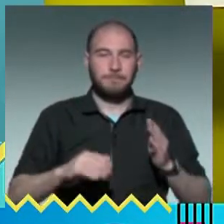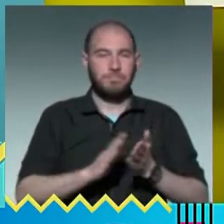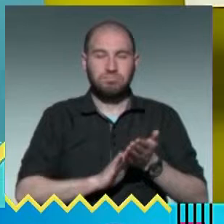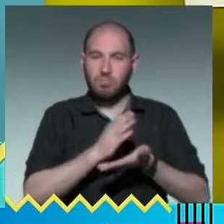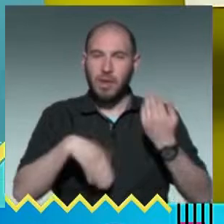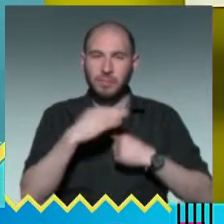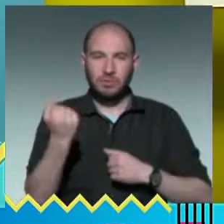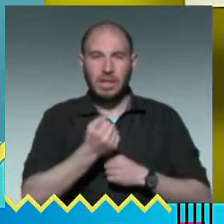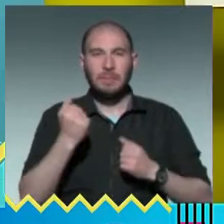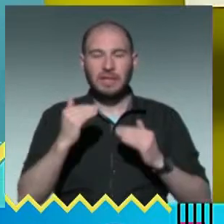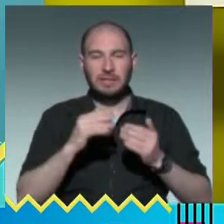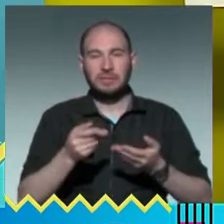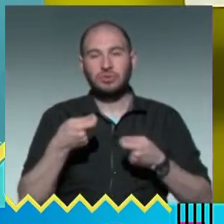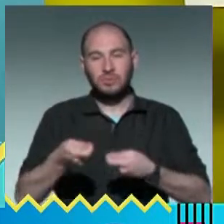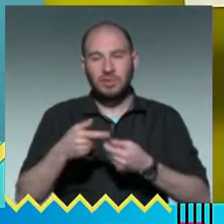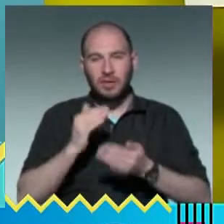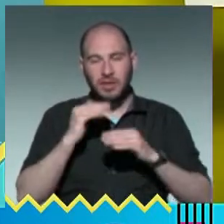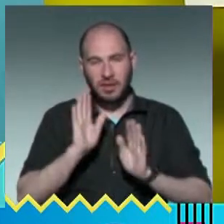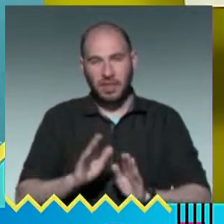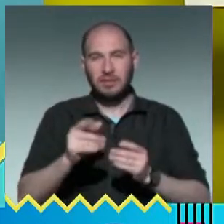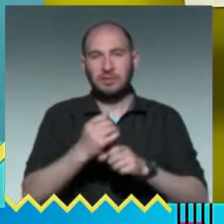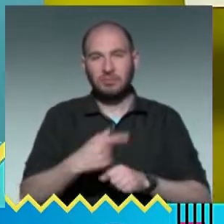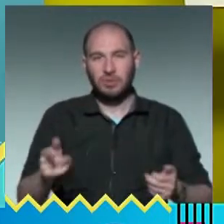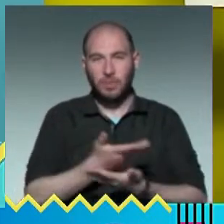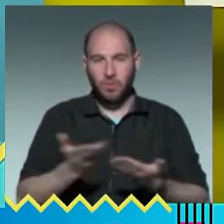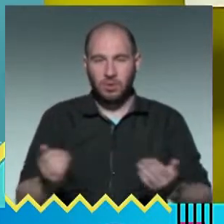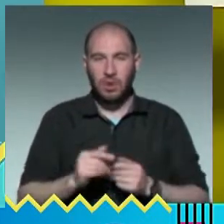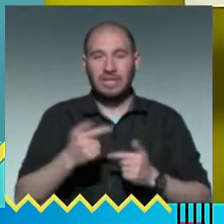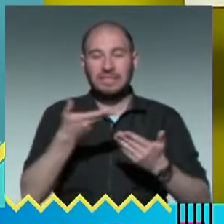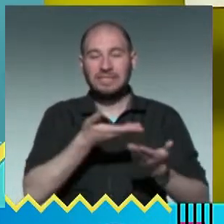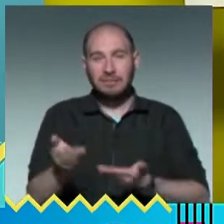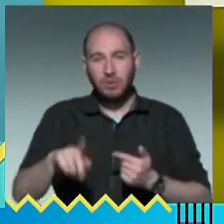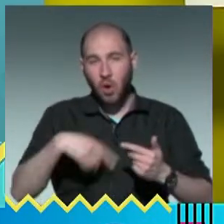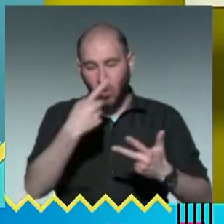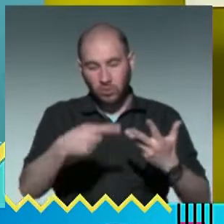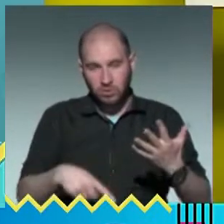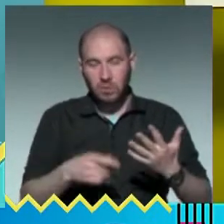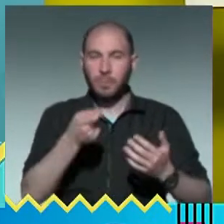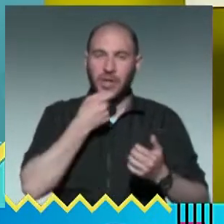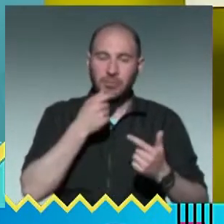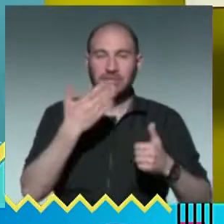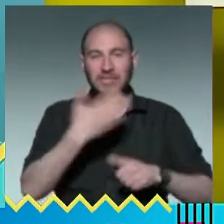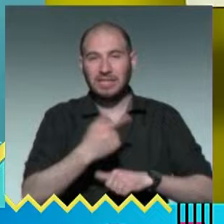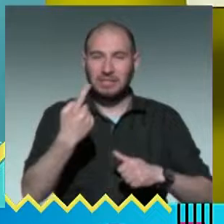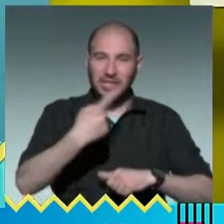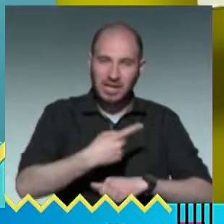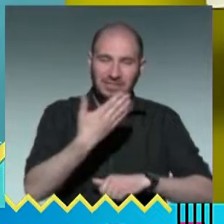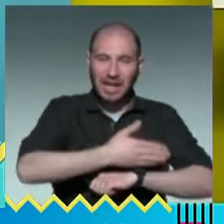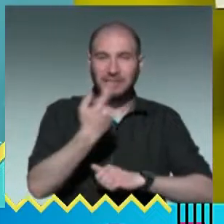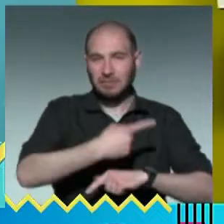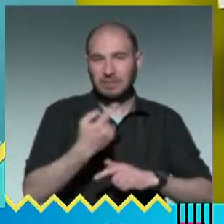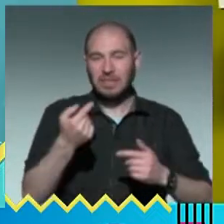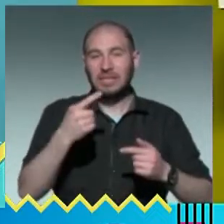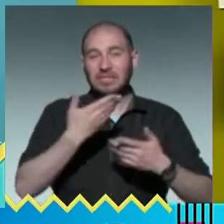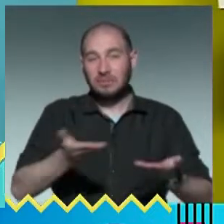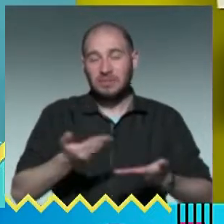fundamento para poder mantener el subsidio a este transporte público. Los demás servicios en este caso como por ejemplo taxis y remisas, quedan como servicio